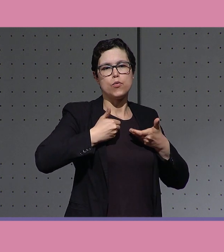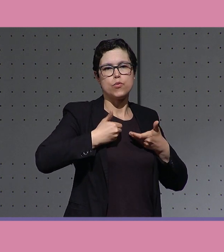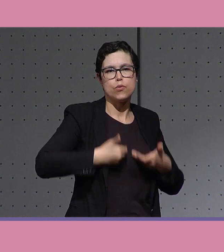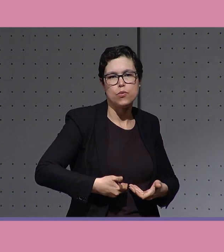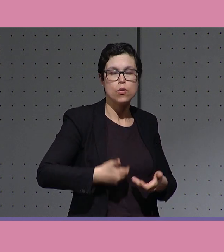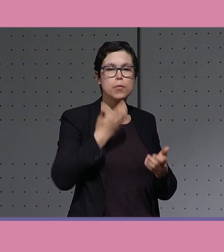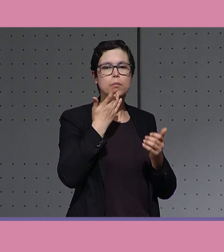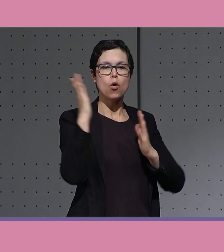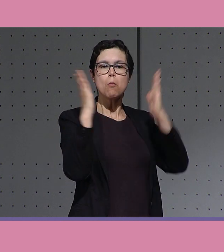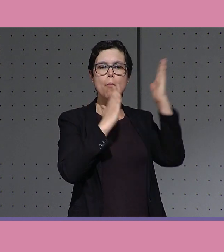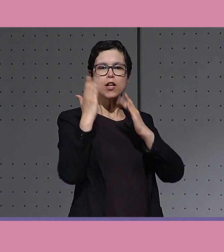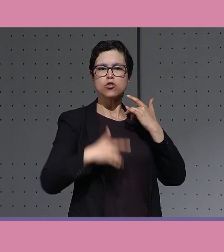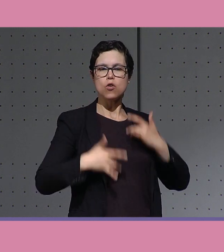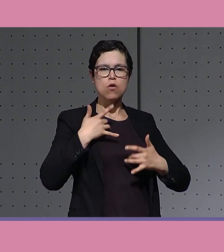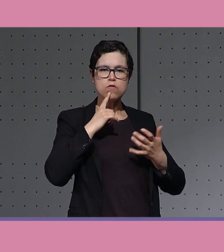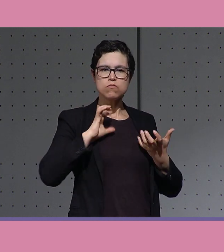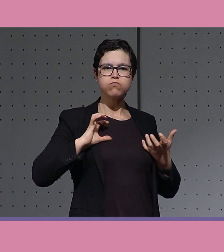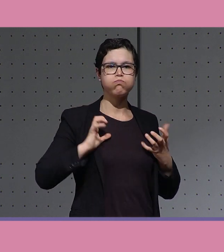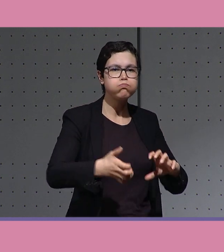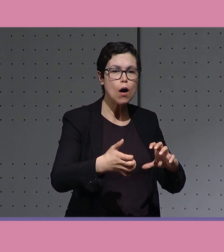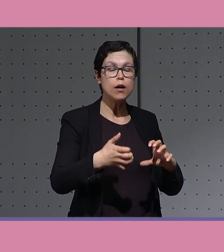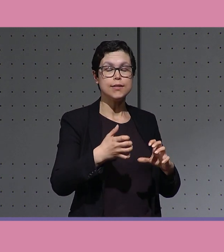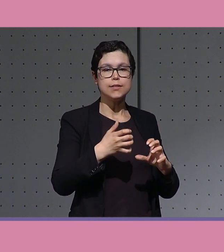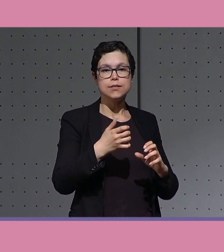complicados de manejar y que con otro tipo de intervenciones no ha sido posible